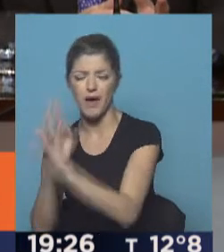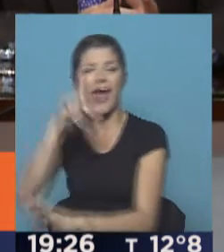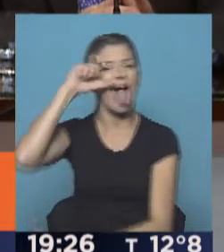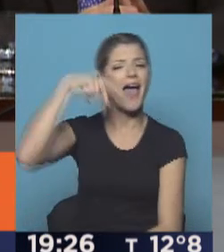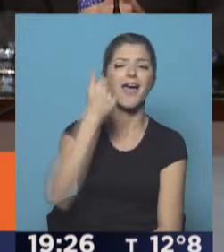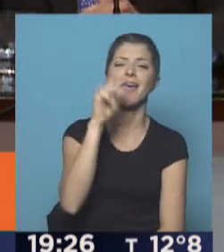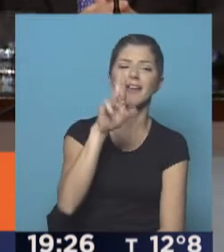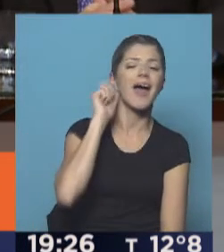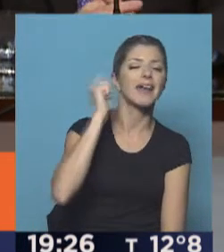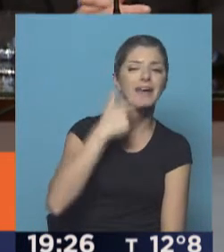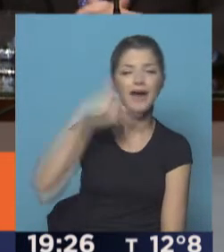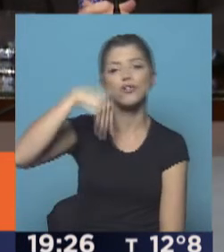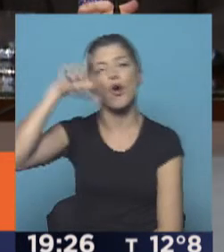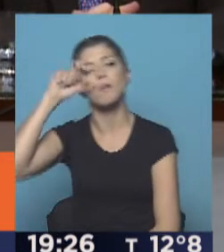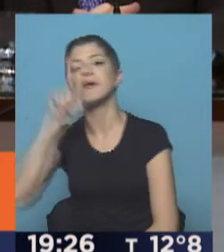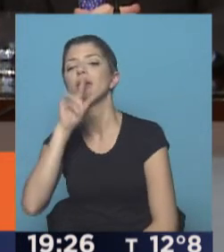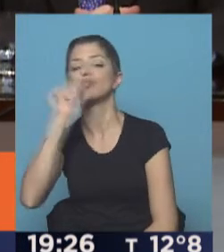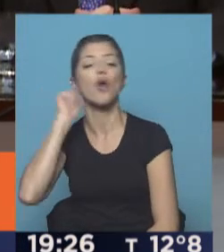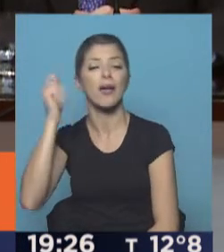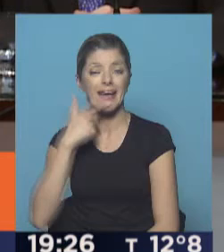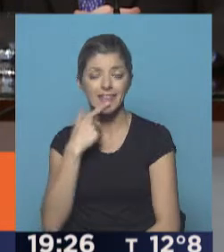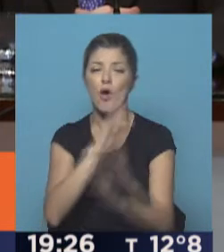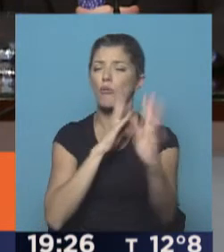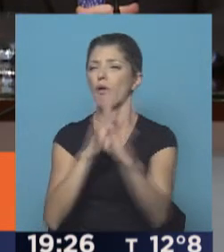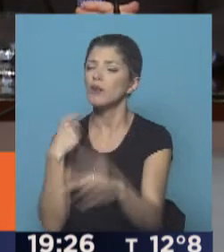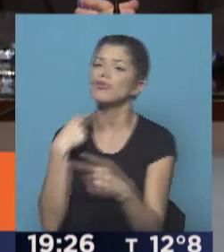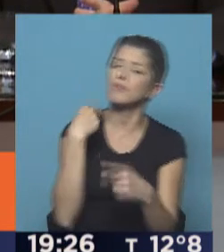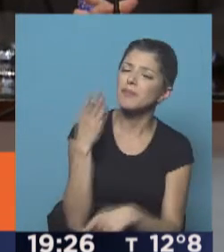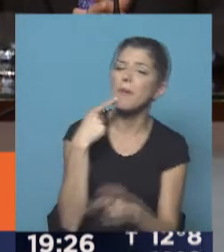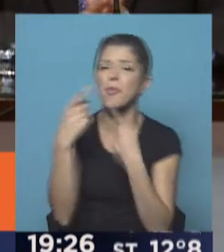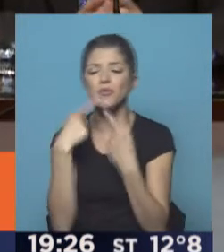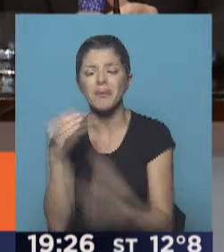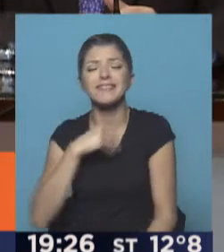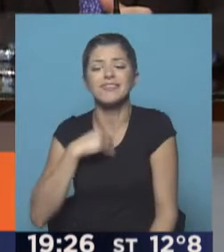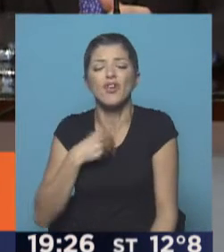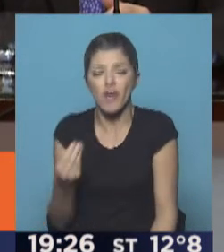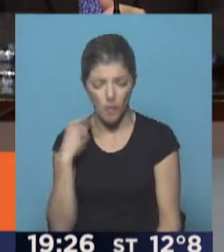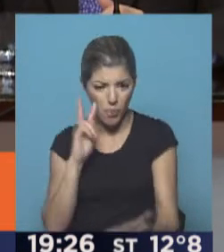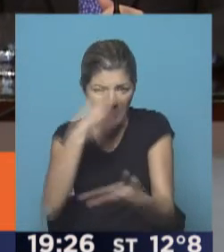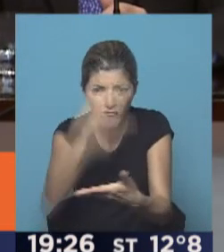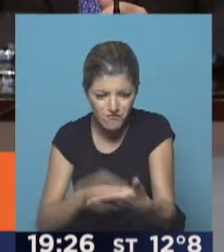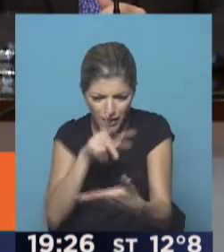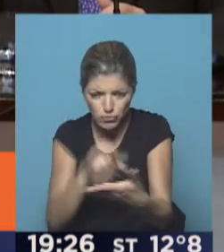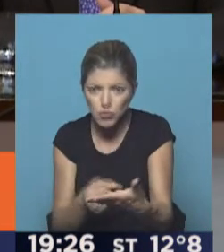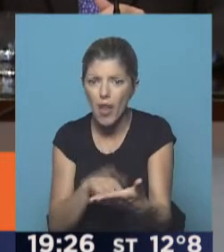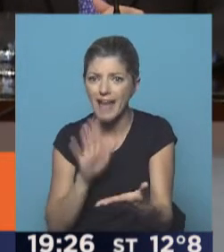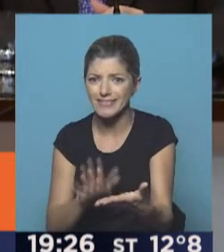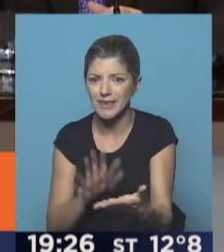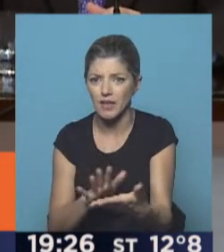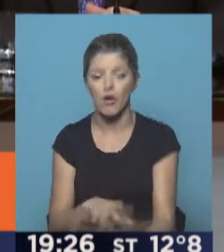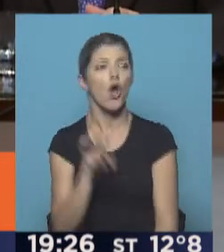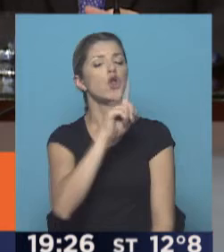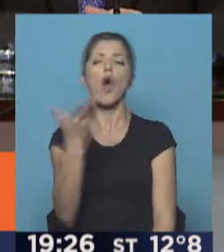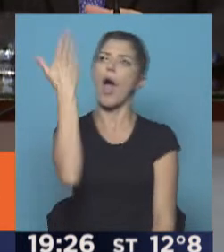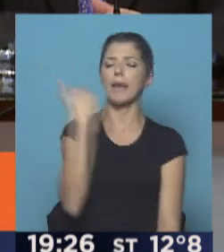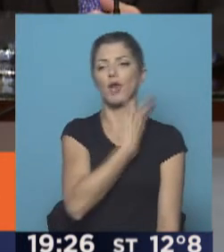en Metrogas, etcétera, y yo le preguntaba a la gente qué es lo que sienten o qué sintieron cuando recibieron la factura. No, porque el gobierno anterior,